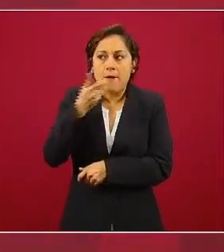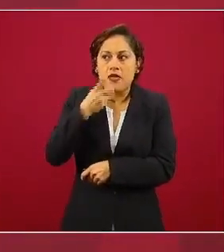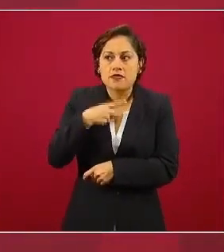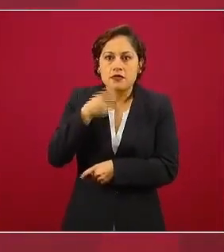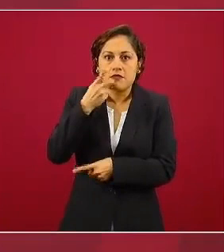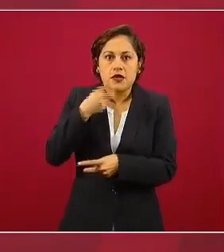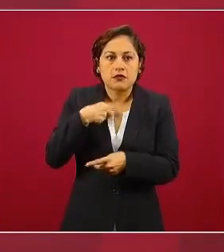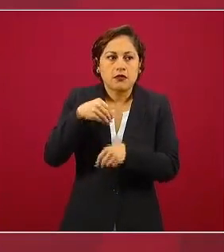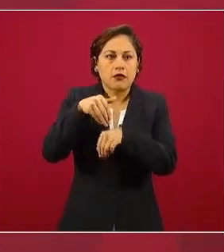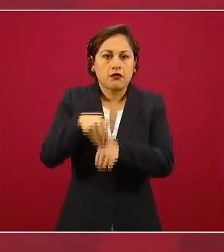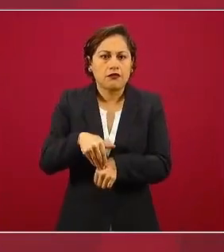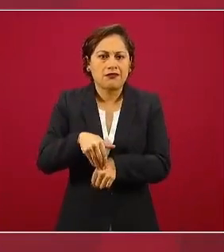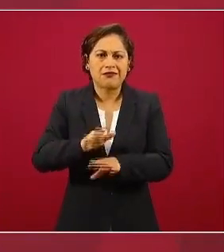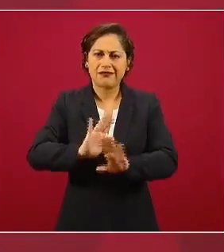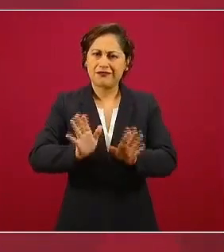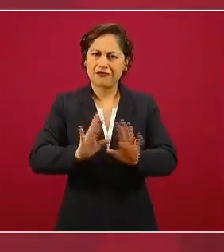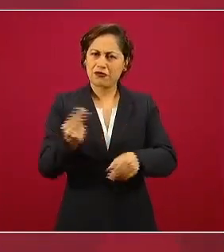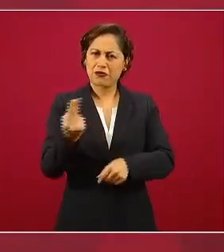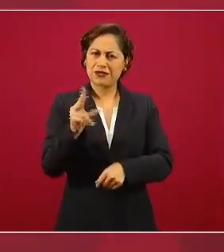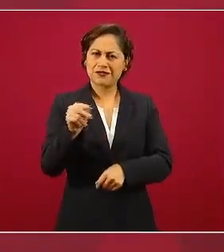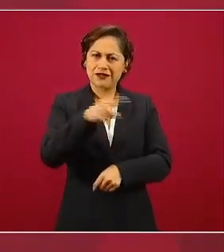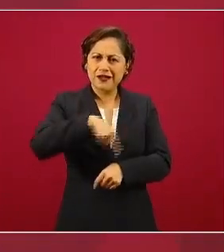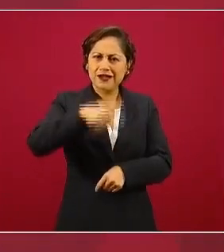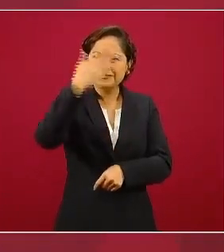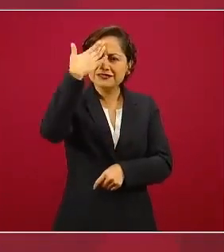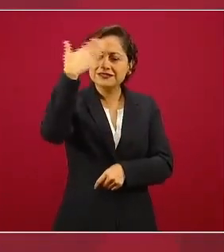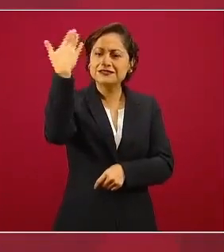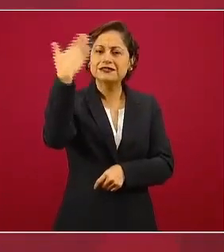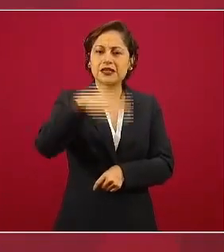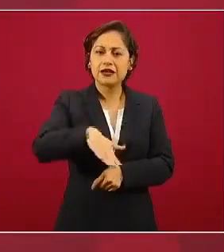ya, si acaso